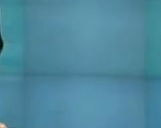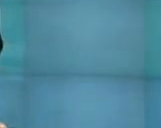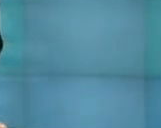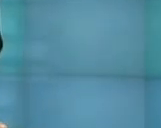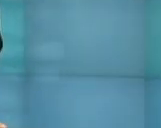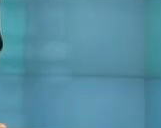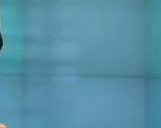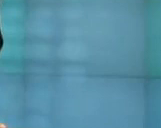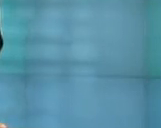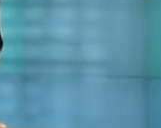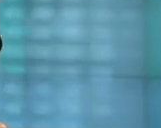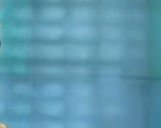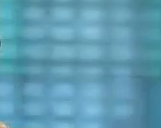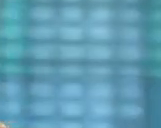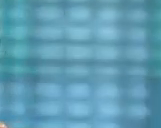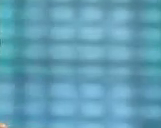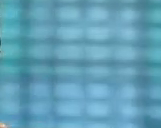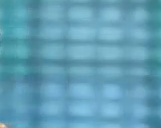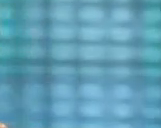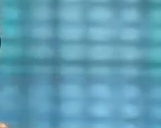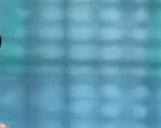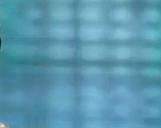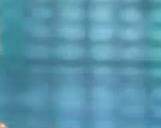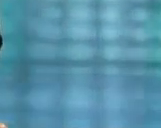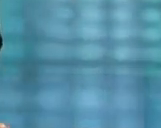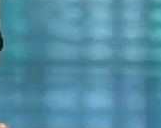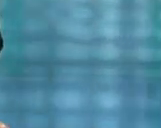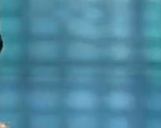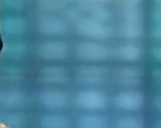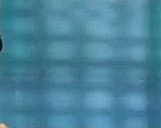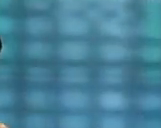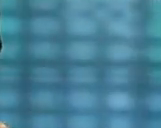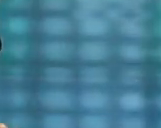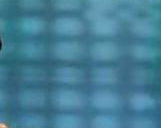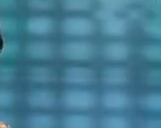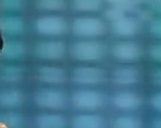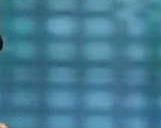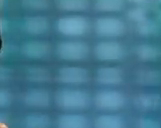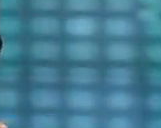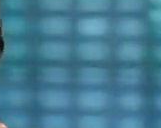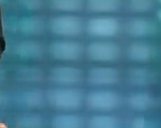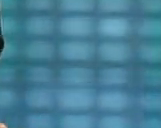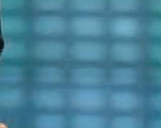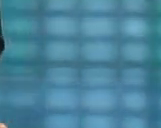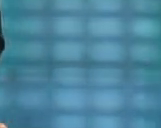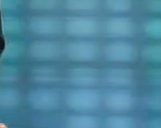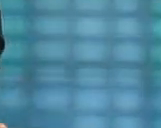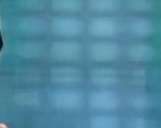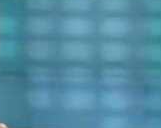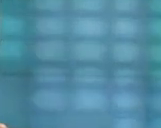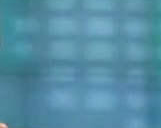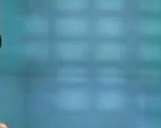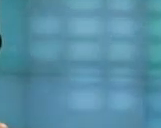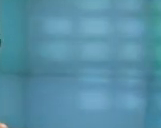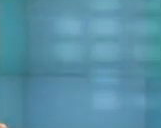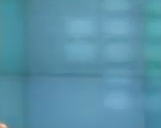Es importante también destacar que ha dicho que llevará las riendas del comando de campaña Aristóbulo Turis a Diosdado